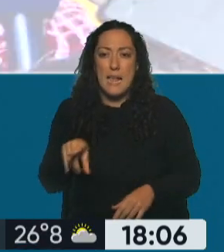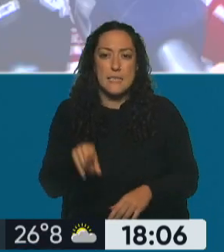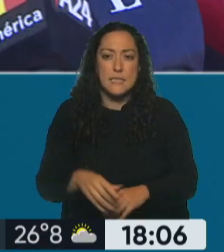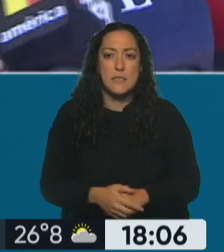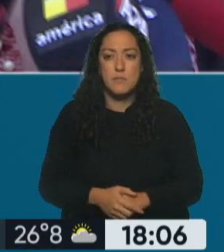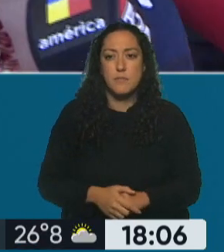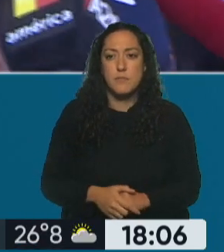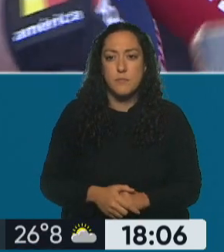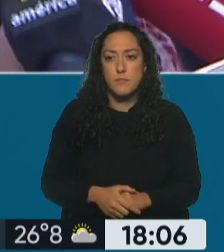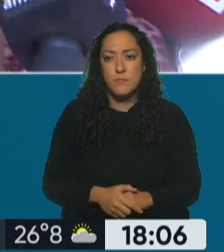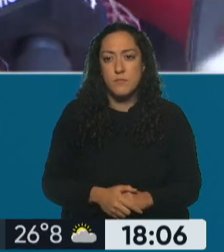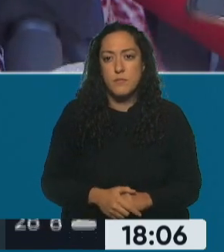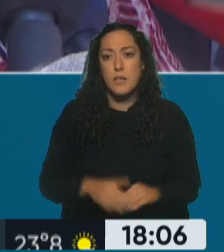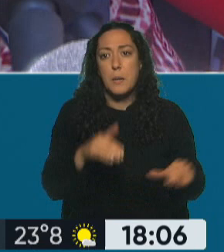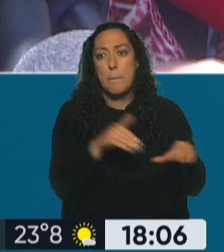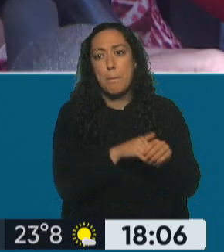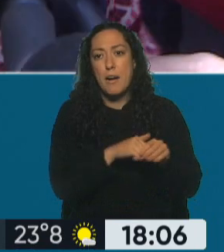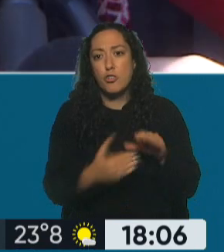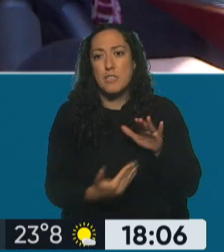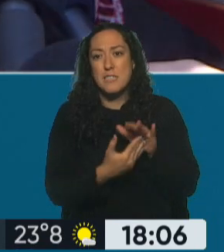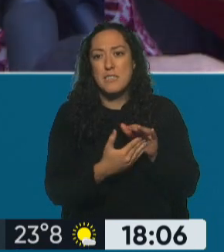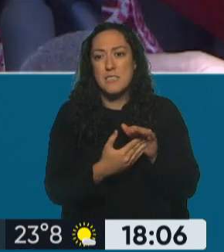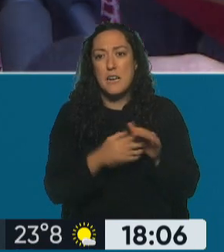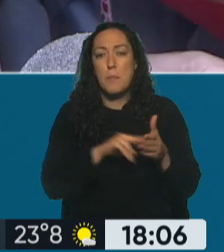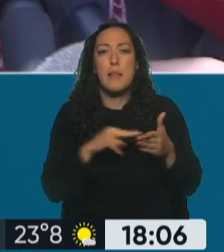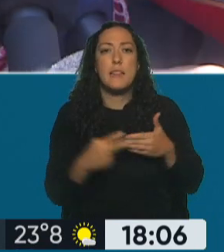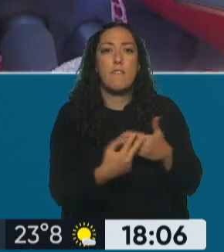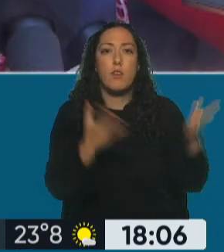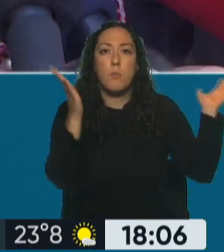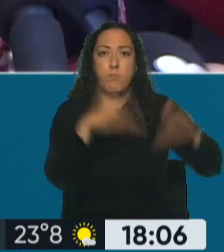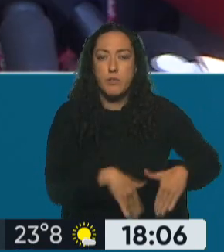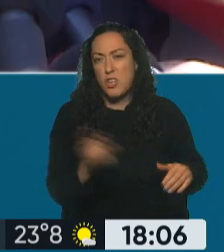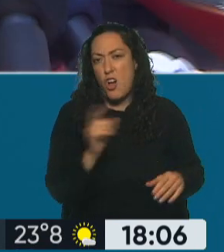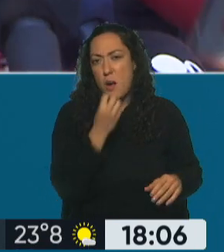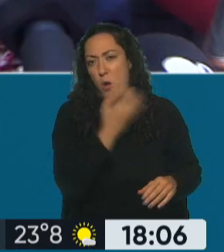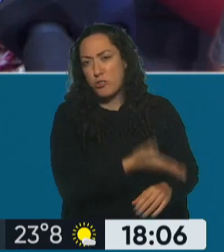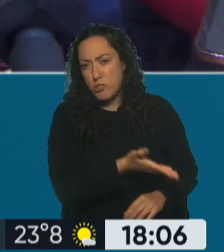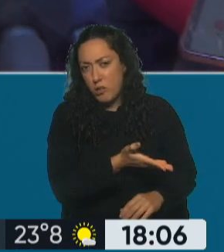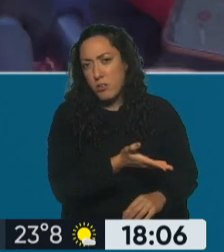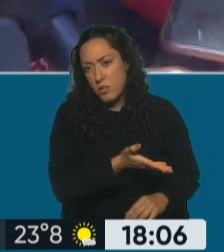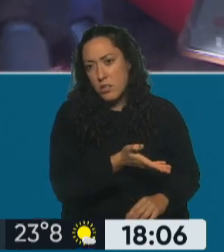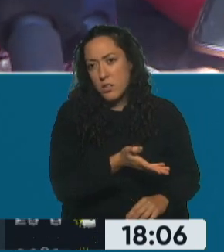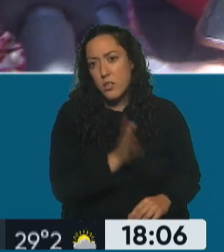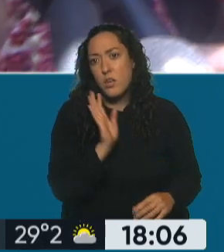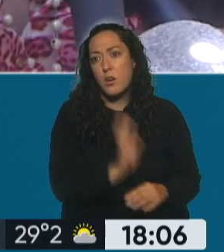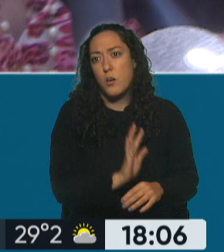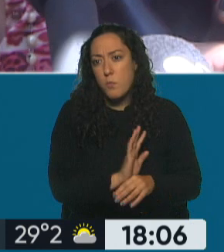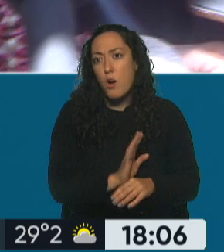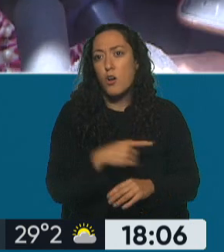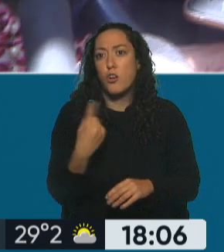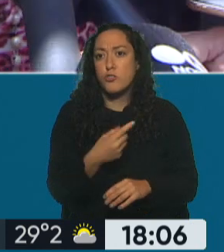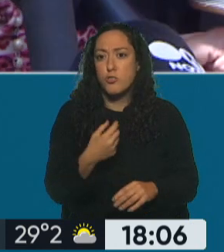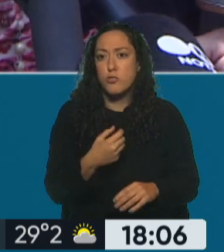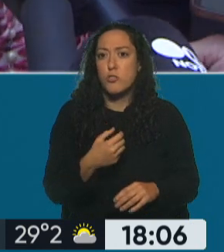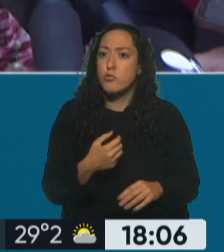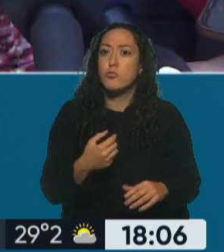ella tiene. El Banco Central es una metáfora, no vamos a destruir el edificio que además es bellísimo. Es decir, vamos a tratar de terminar lo más